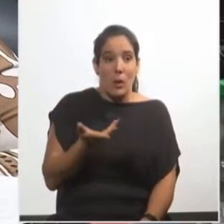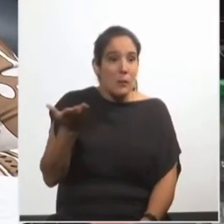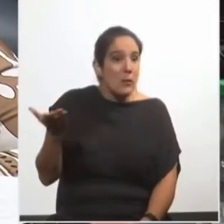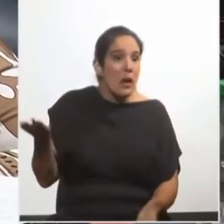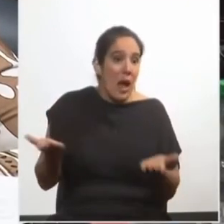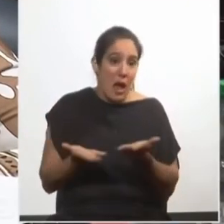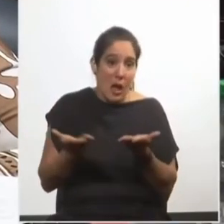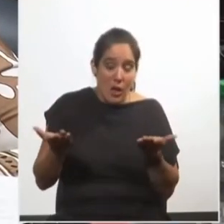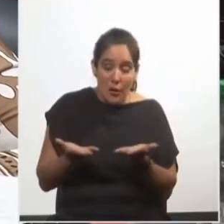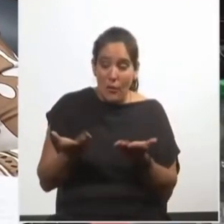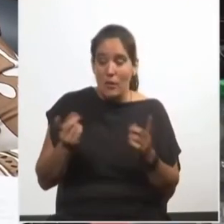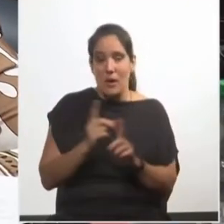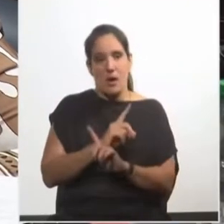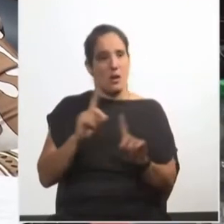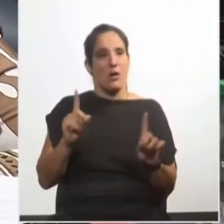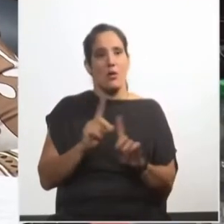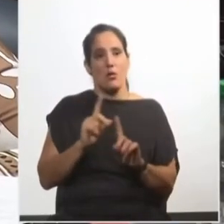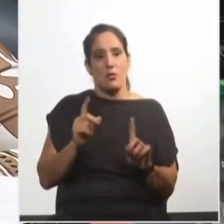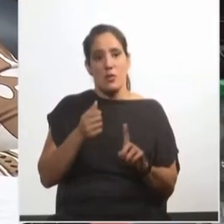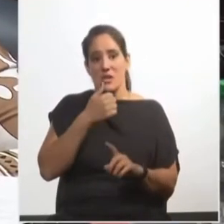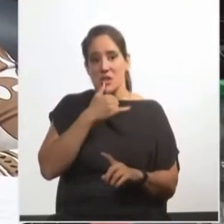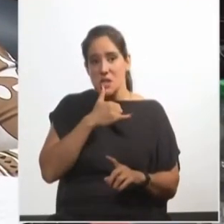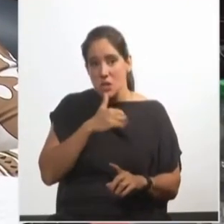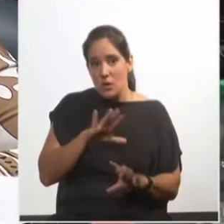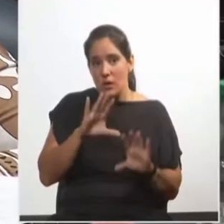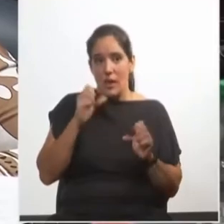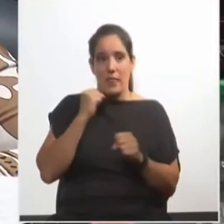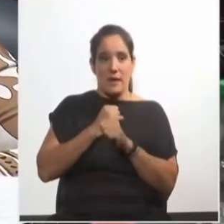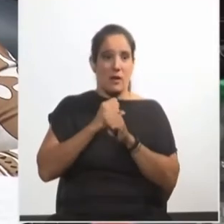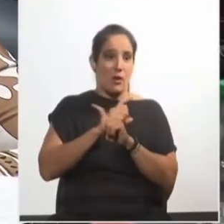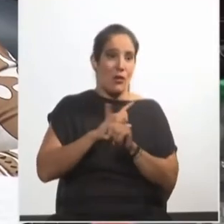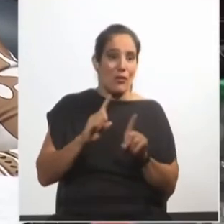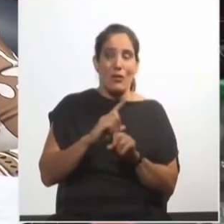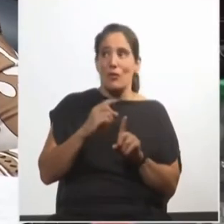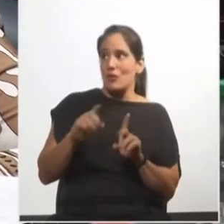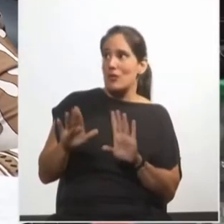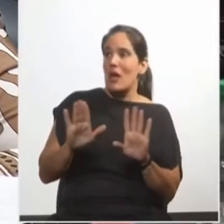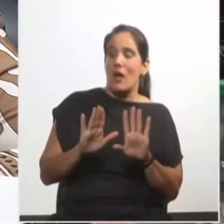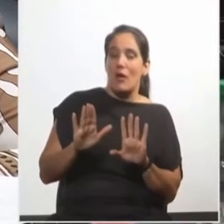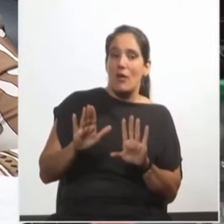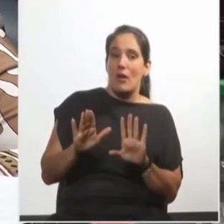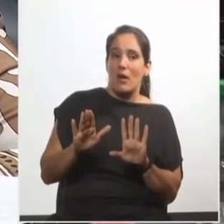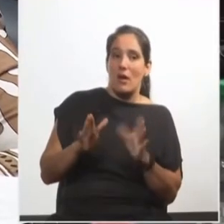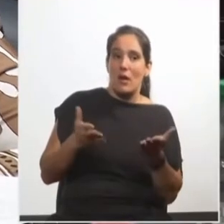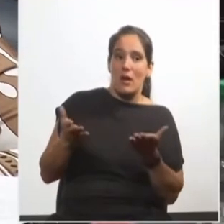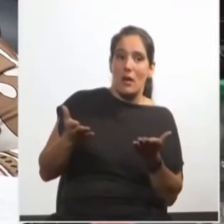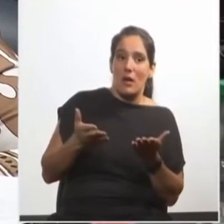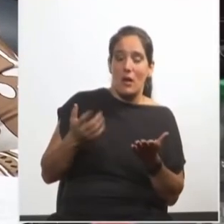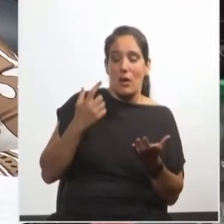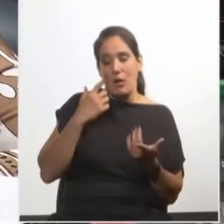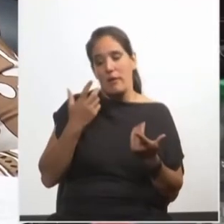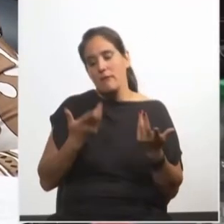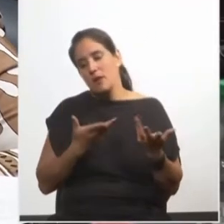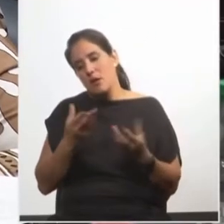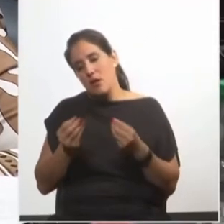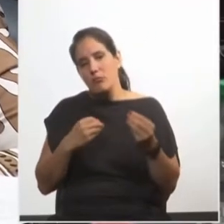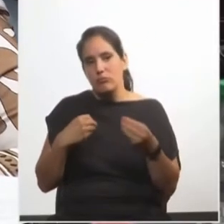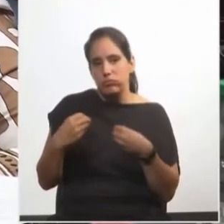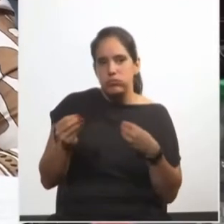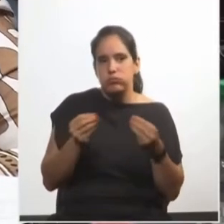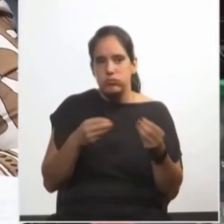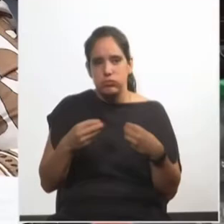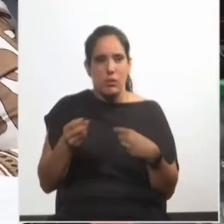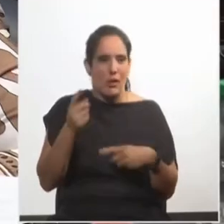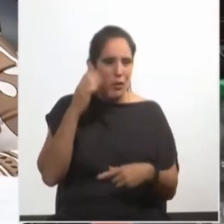estar plenamente implementada la historia laboral, estos problemas se mitigan a través de mecanismos ad hoc, todos